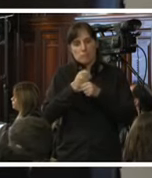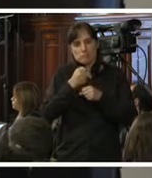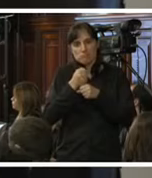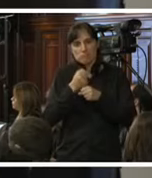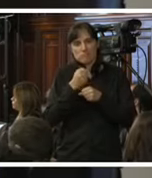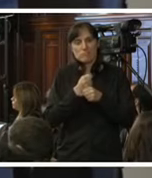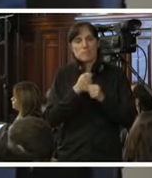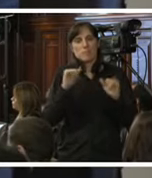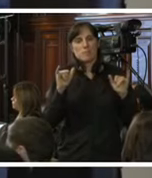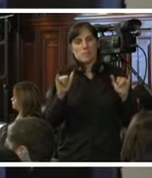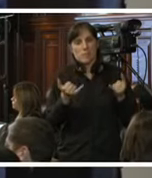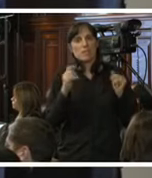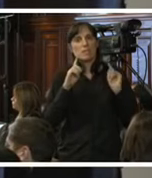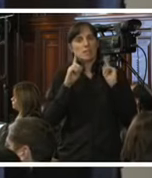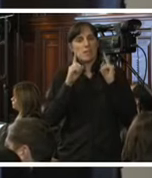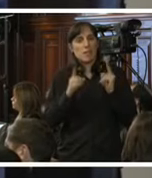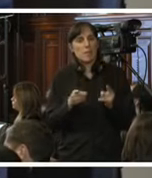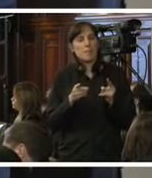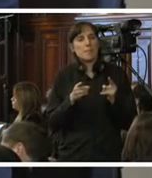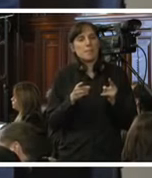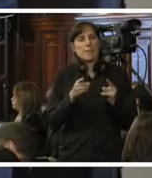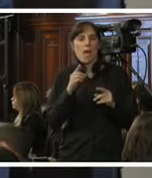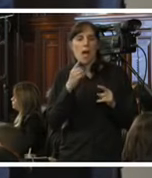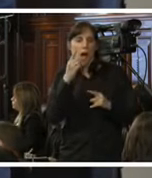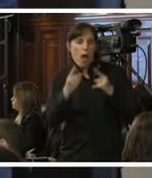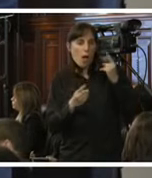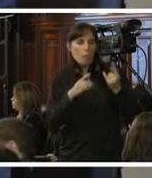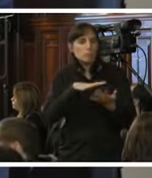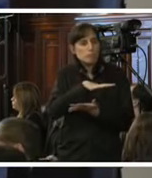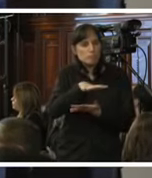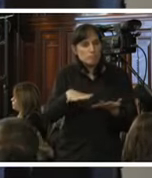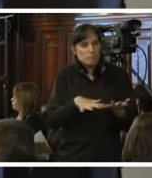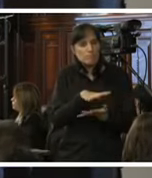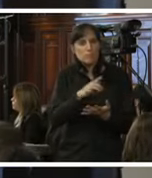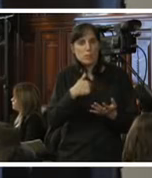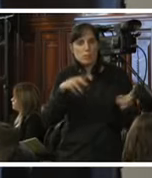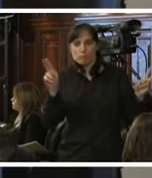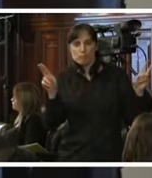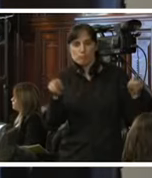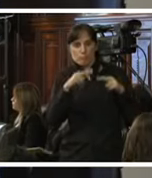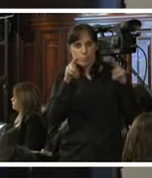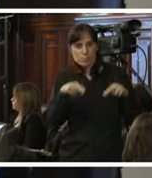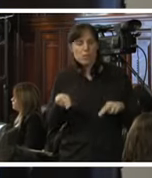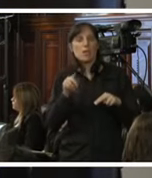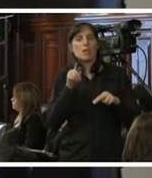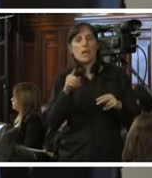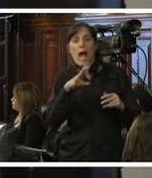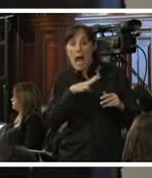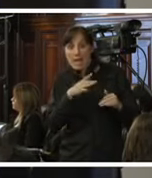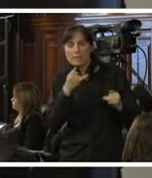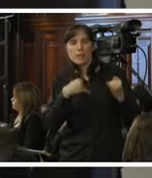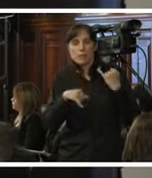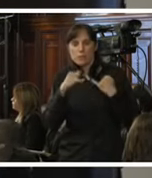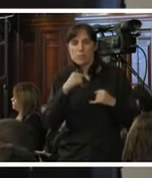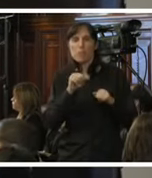en ese sentido y también si por alguna circunstancia, y concluyo tuvieran información en donde se estima